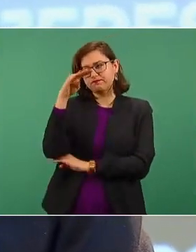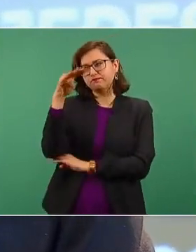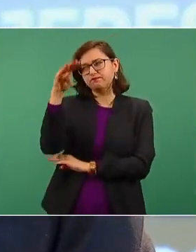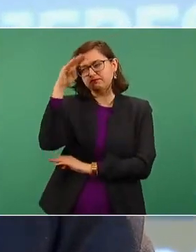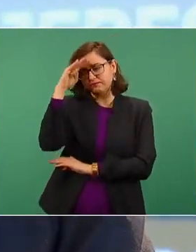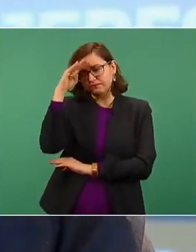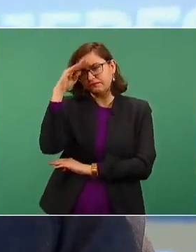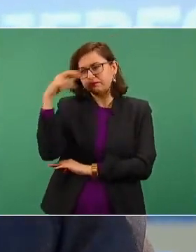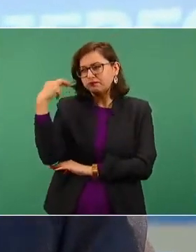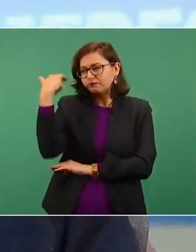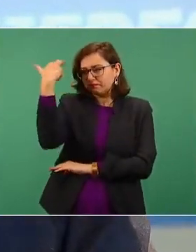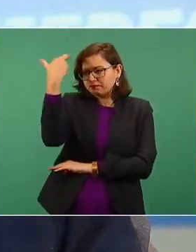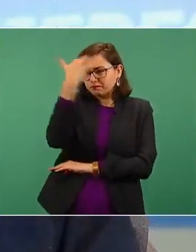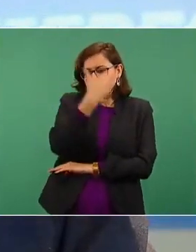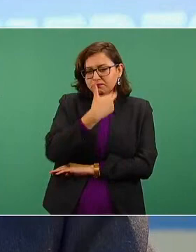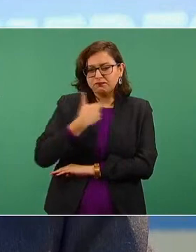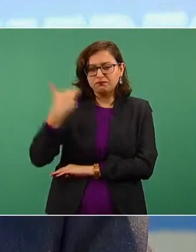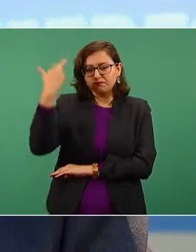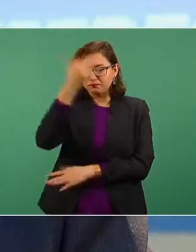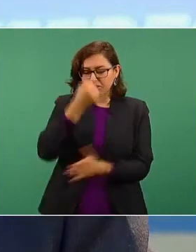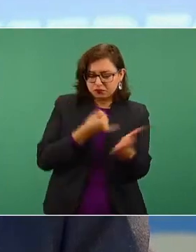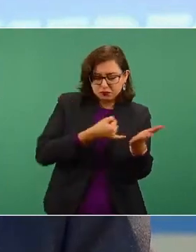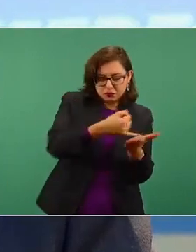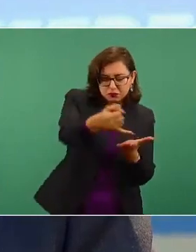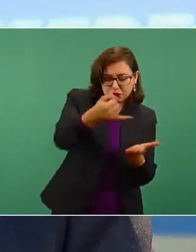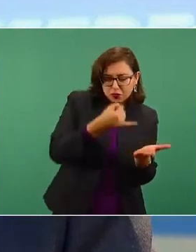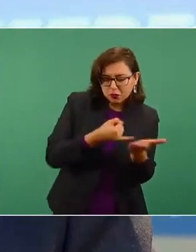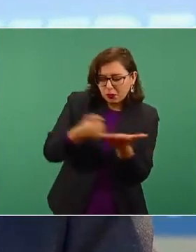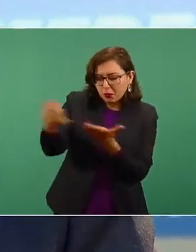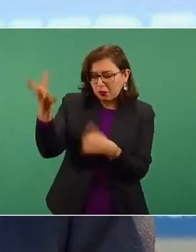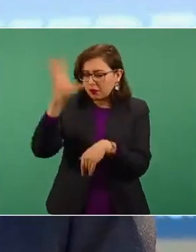sobre estos cultivos,